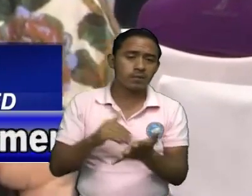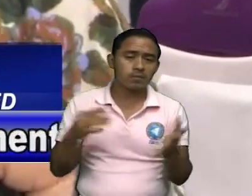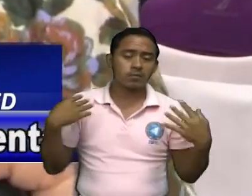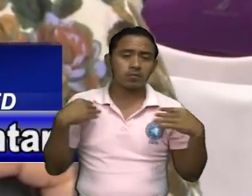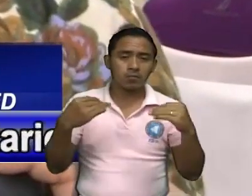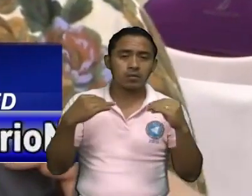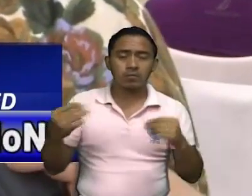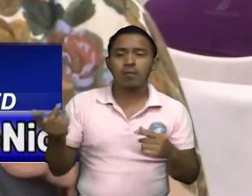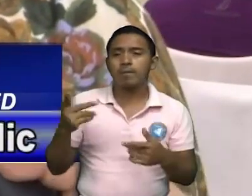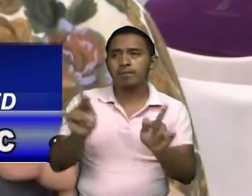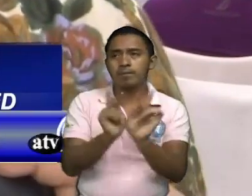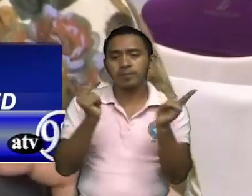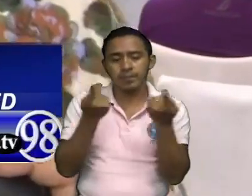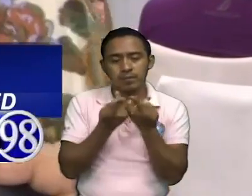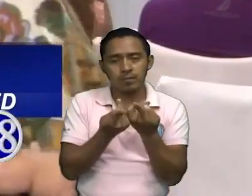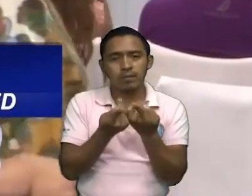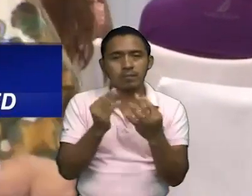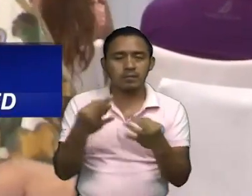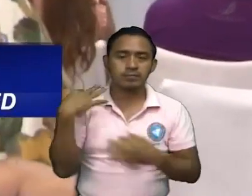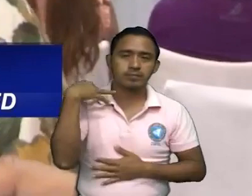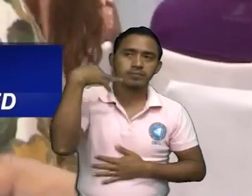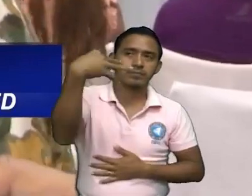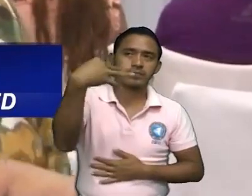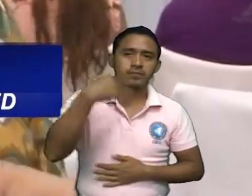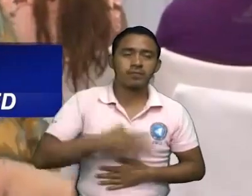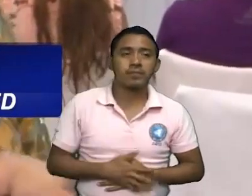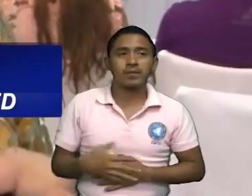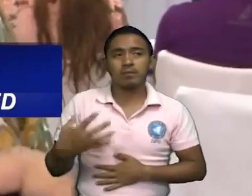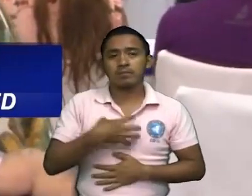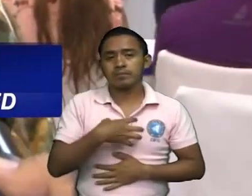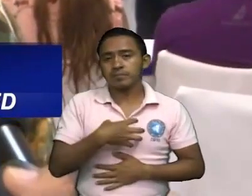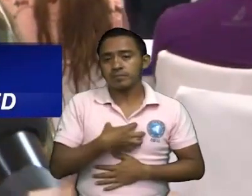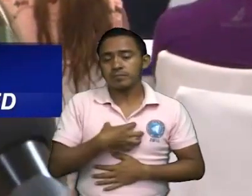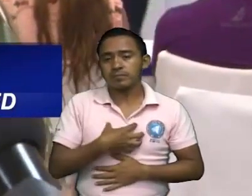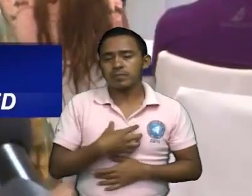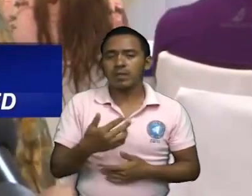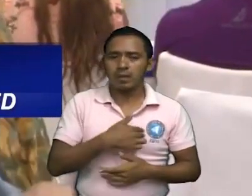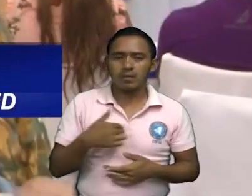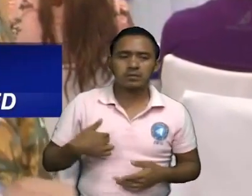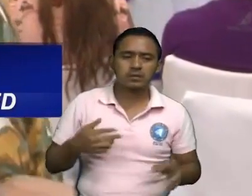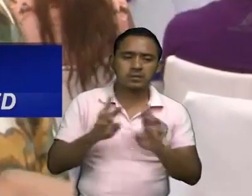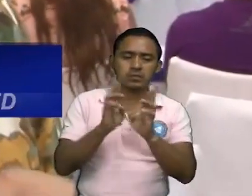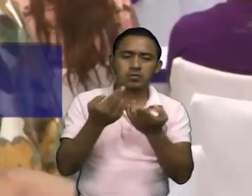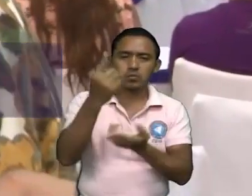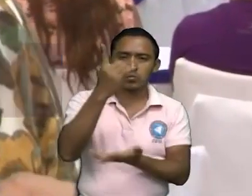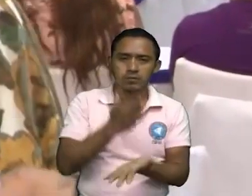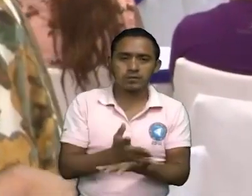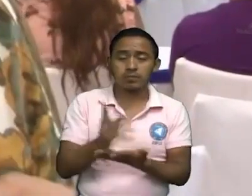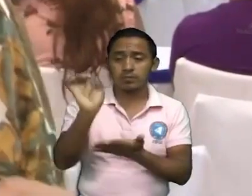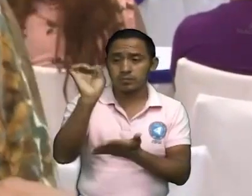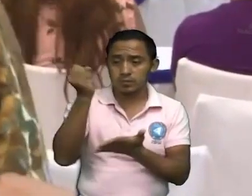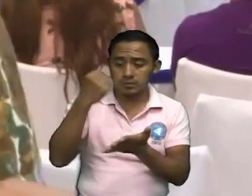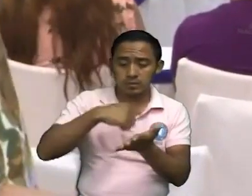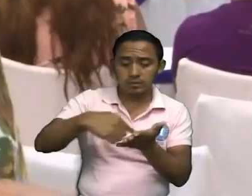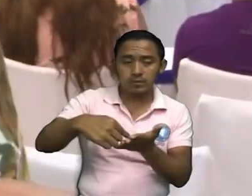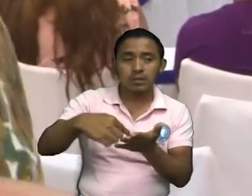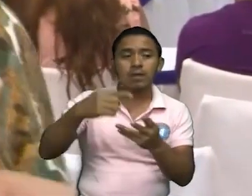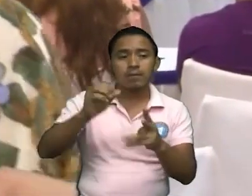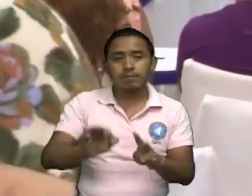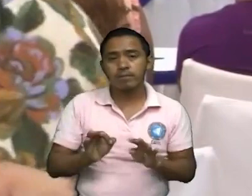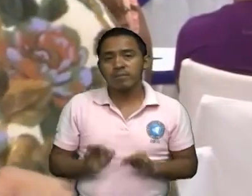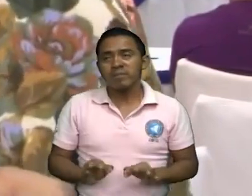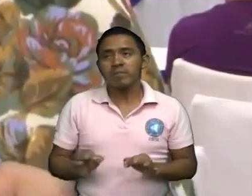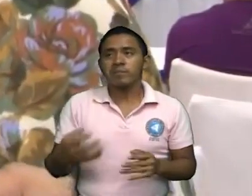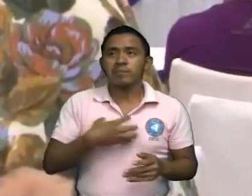educativos públicos del país, que son voluntarios. Entonces ellos establecen sesiones de una vez por semana o se adecúa, eso lo dejamos a